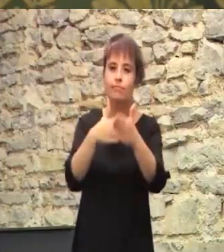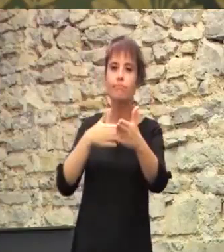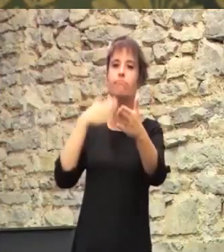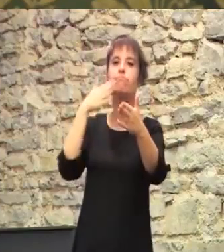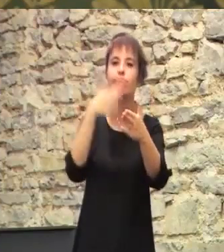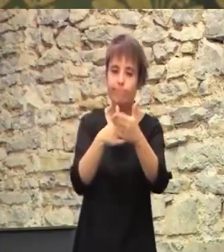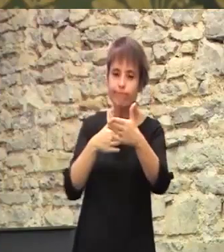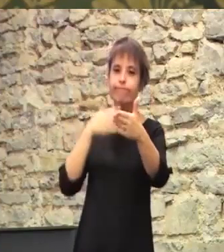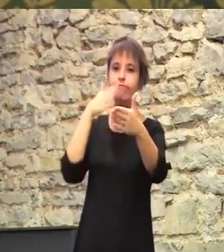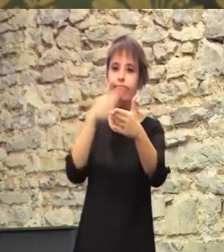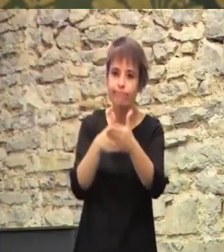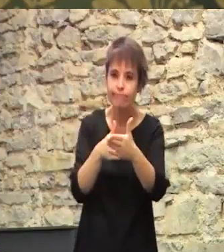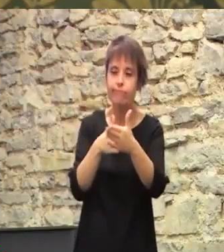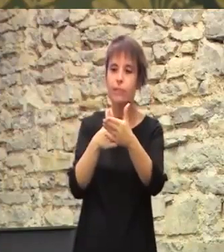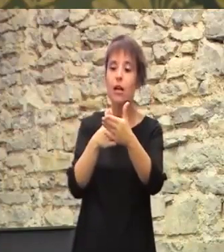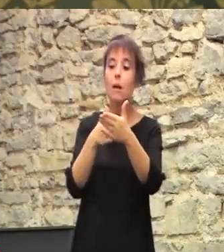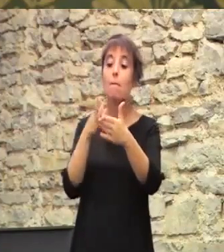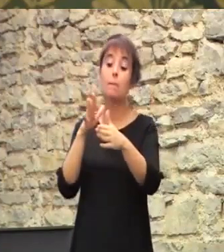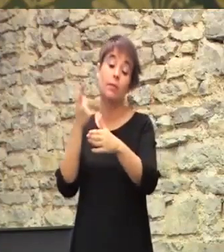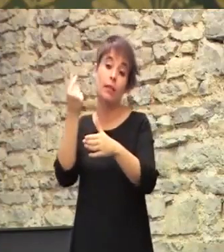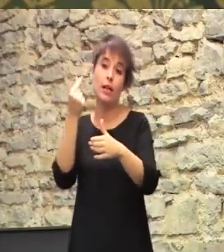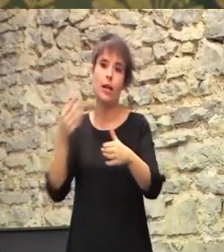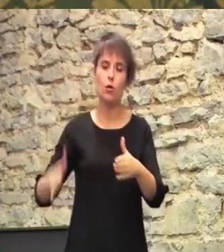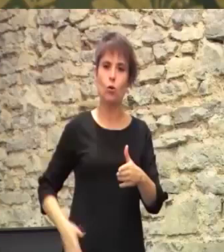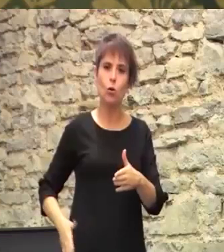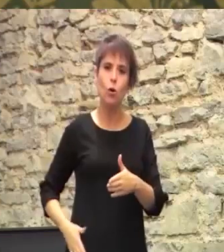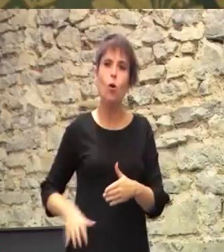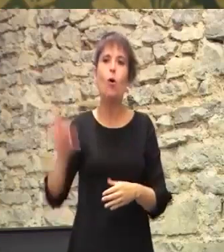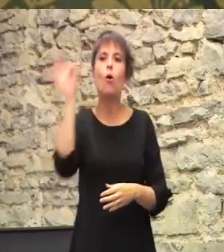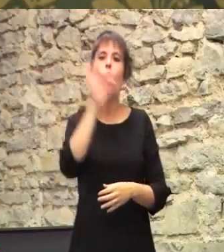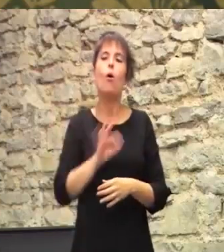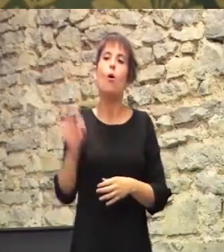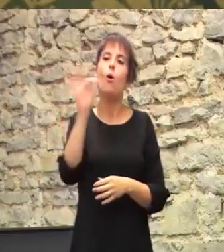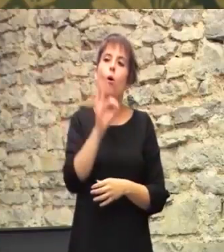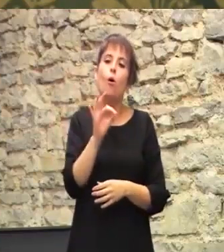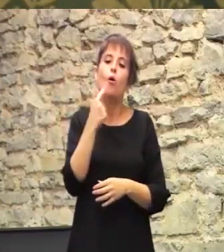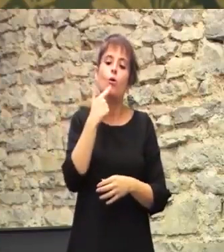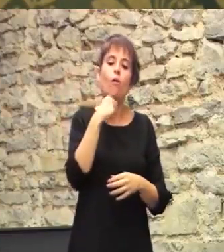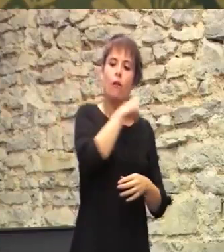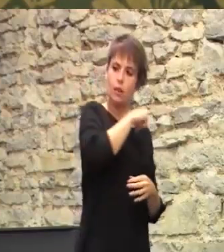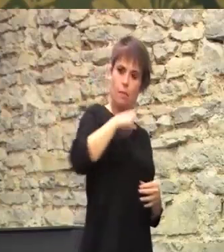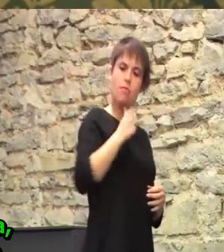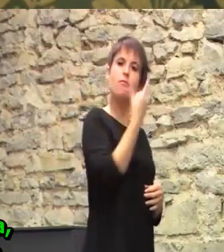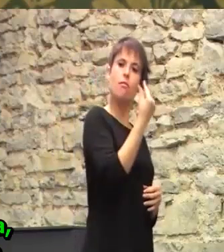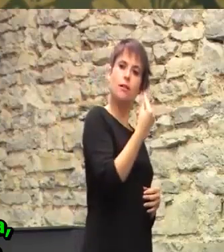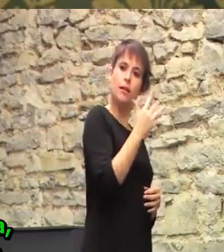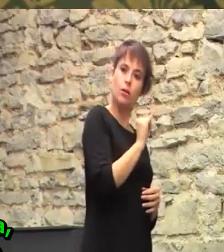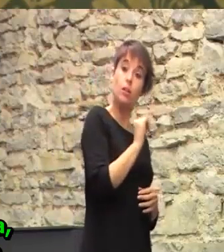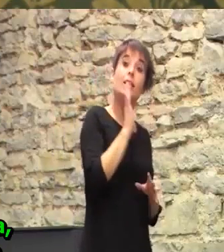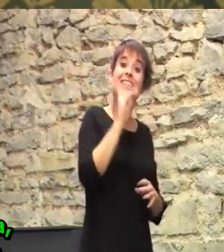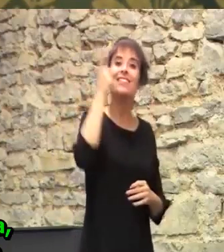manejarse o para acceder al dinero o para tener un poco de independencia e